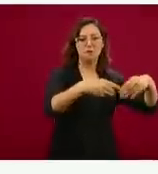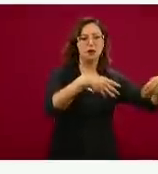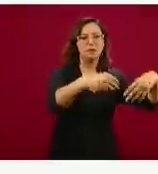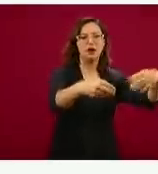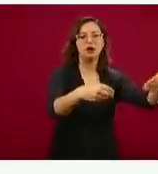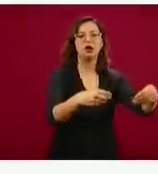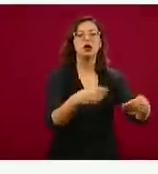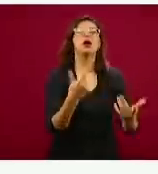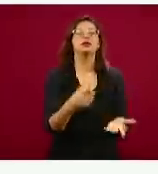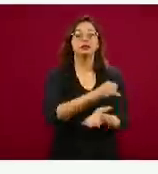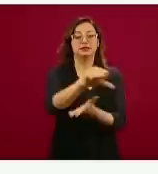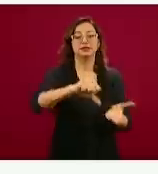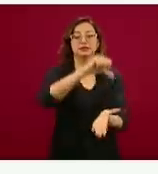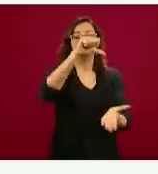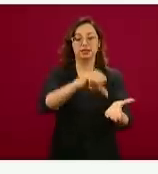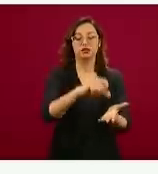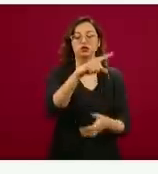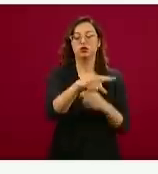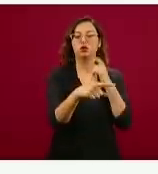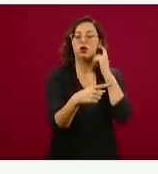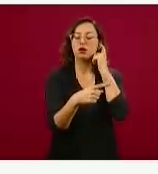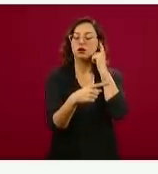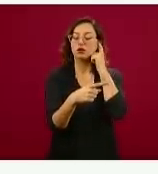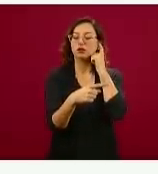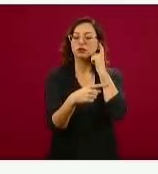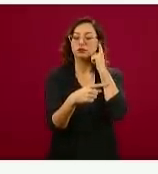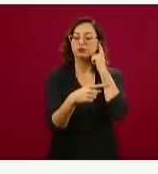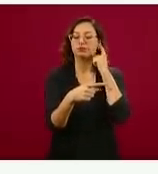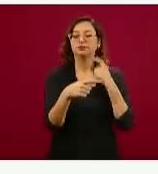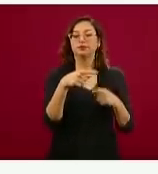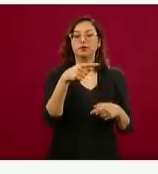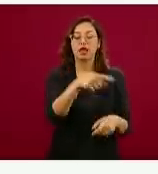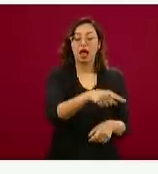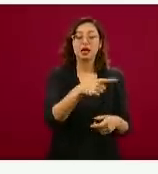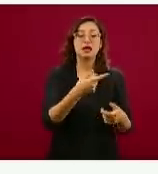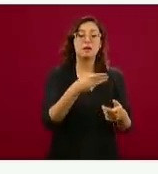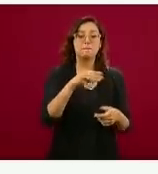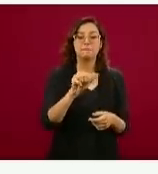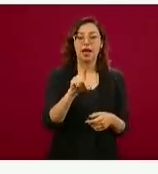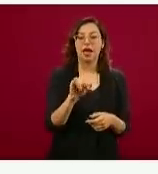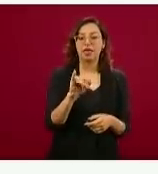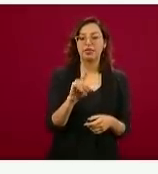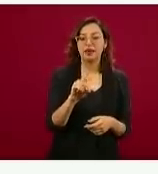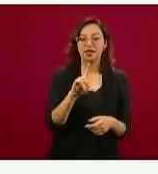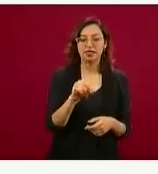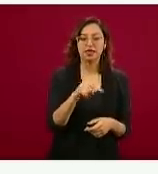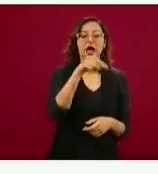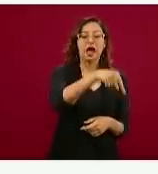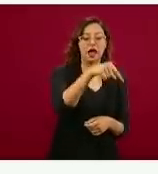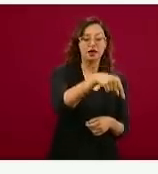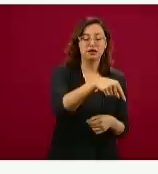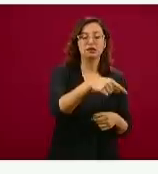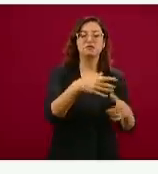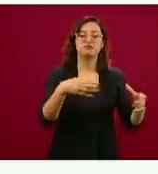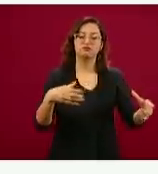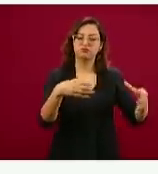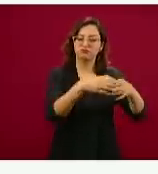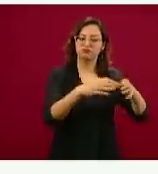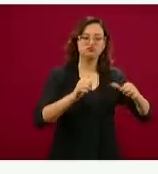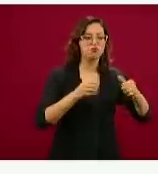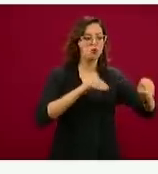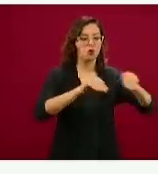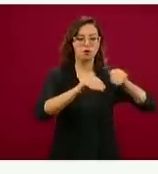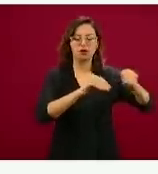en la capital del país, en Madrid, y en Madrid se han tomado algunas decisiones de restricción de movilidad